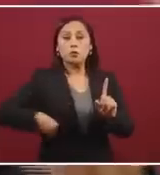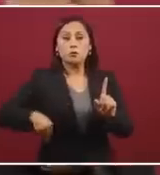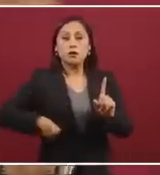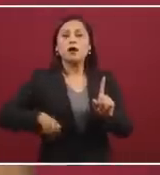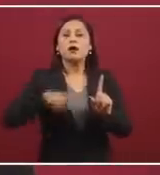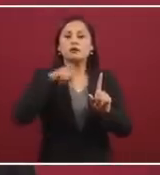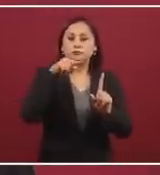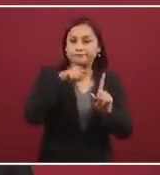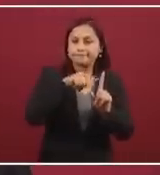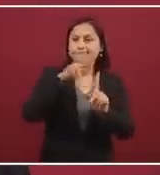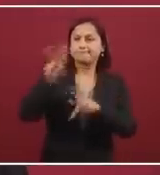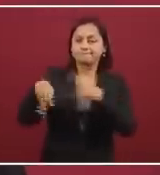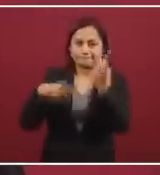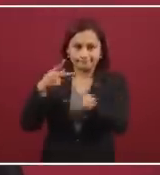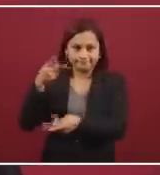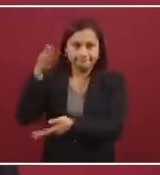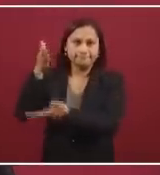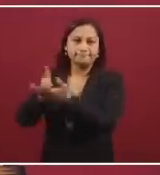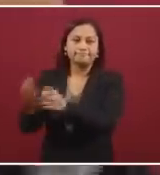a declarar